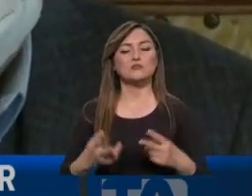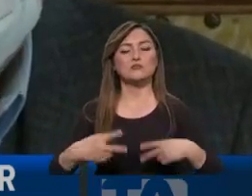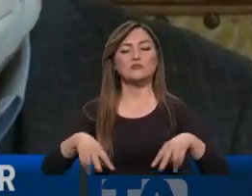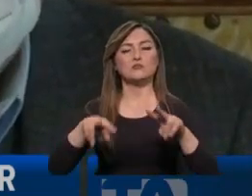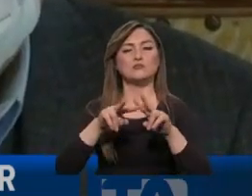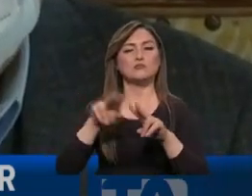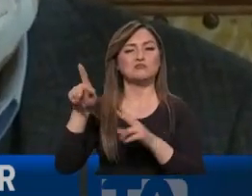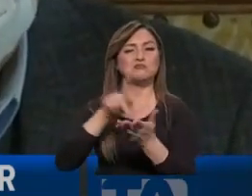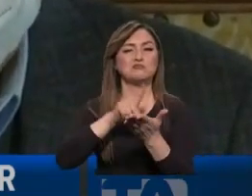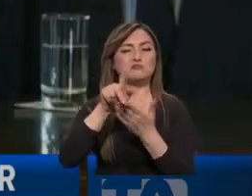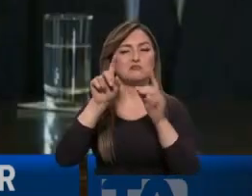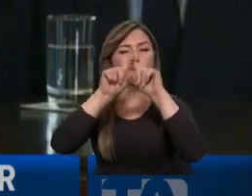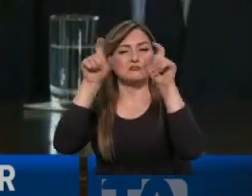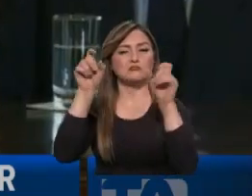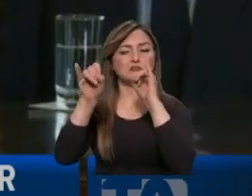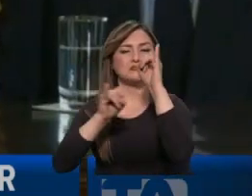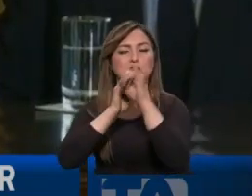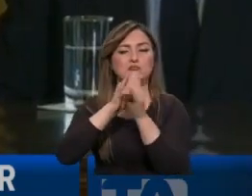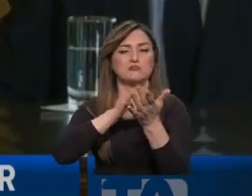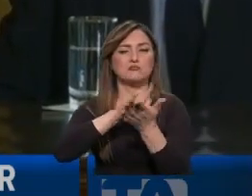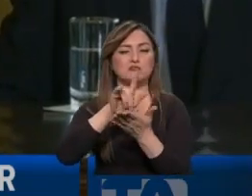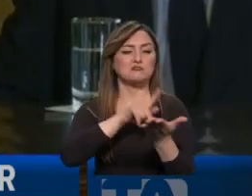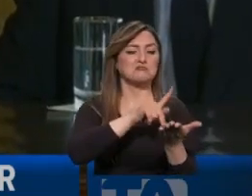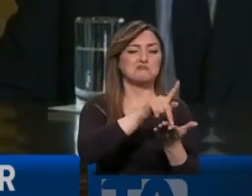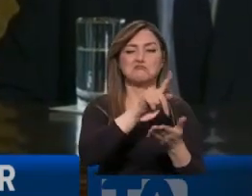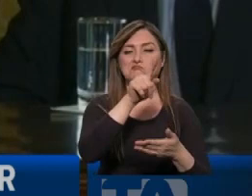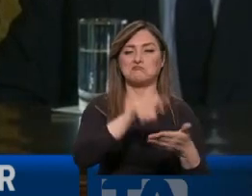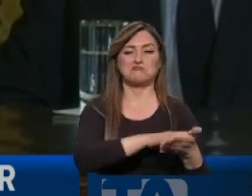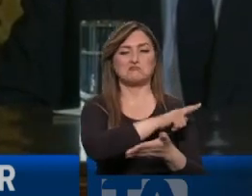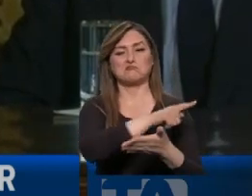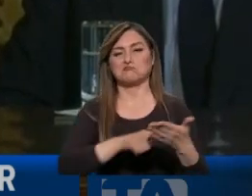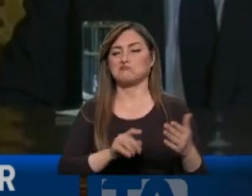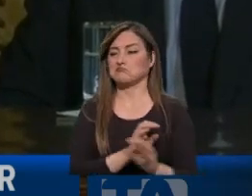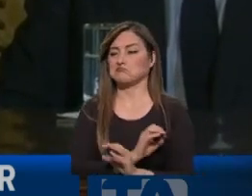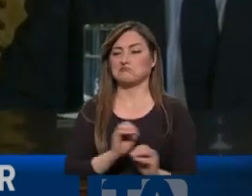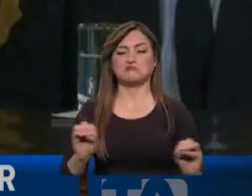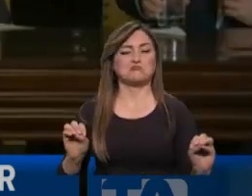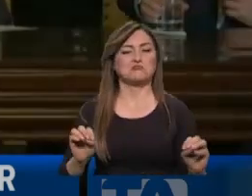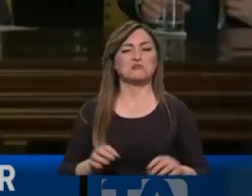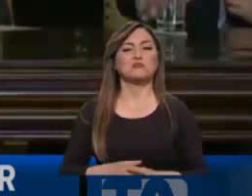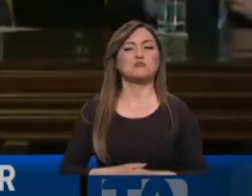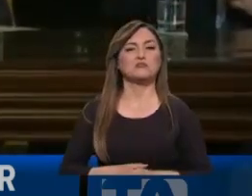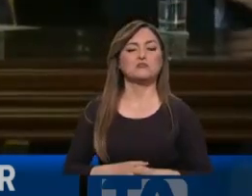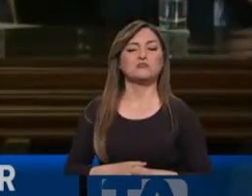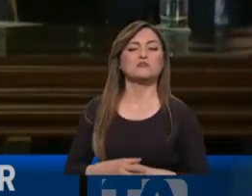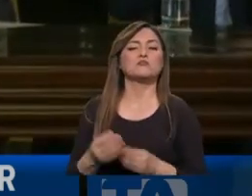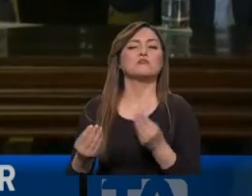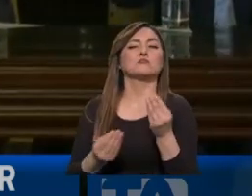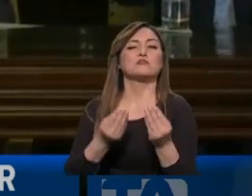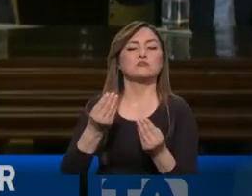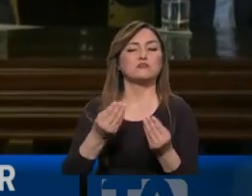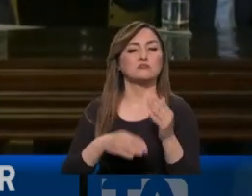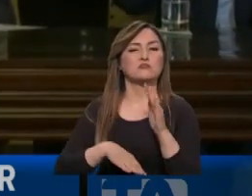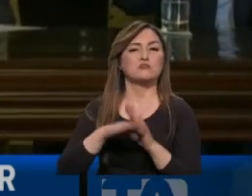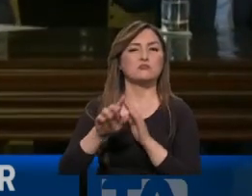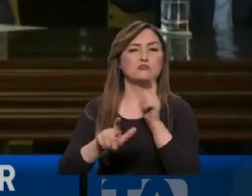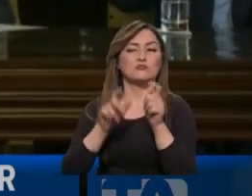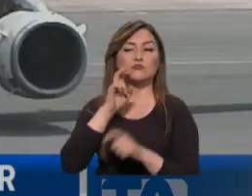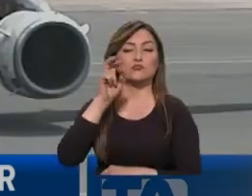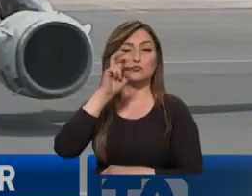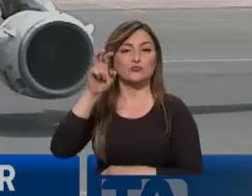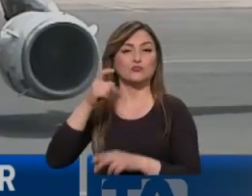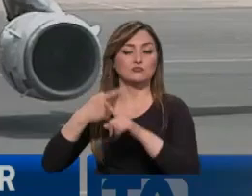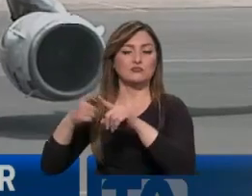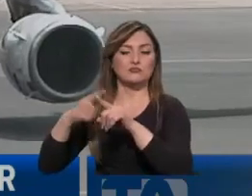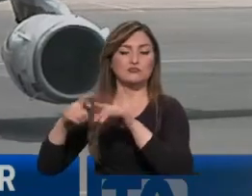dejarán de pagar las empresas aéreas extranjeras al Estado ecuatoriano. A cambio, se recibirá un mayor número de